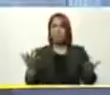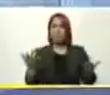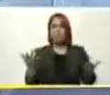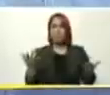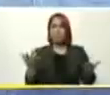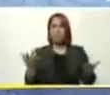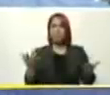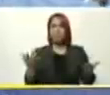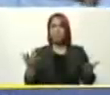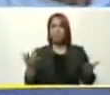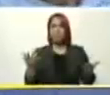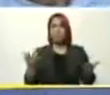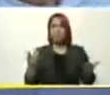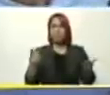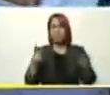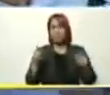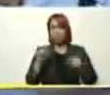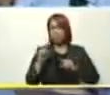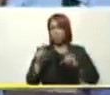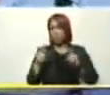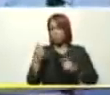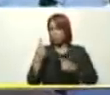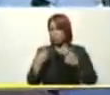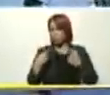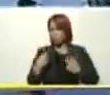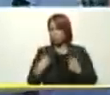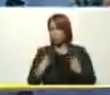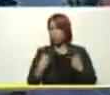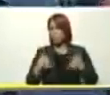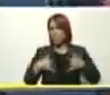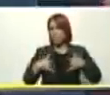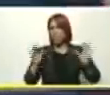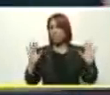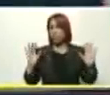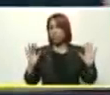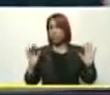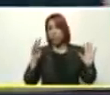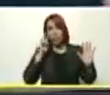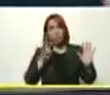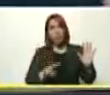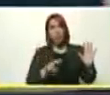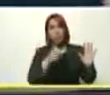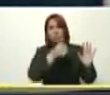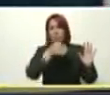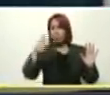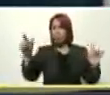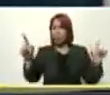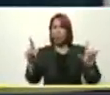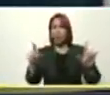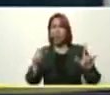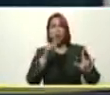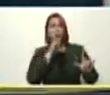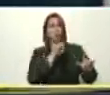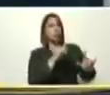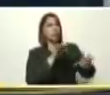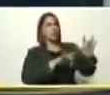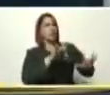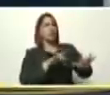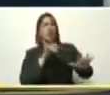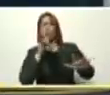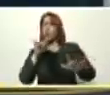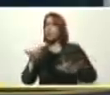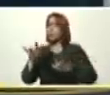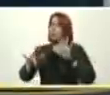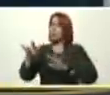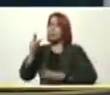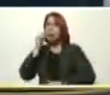Una pequeña pregunta que me hago. Yo los he visto a varios de ustedes por televisión. Y anuncio tal secretario, y anuncio tal